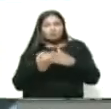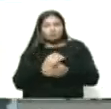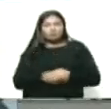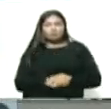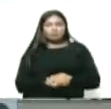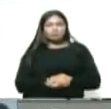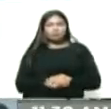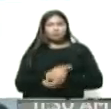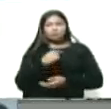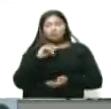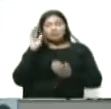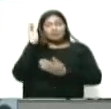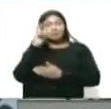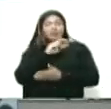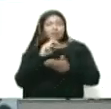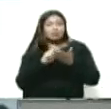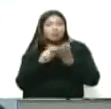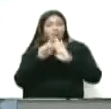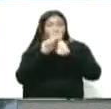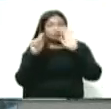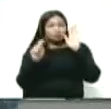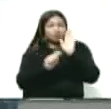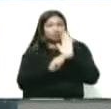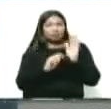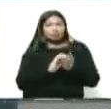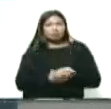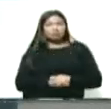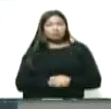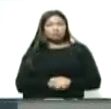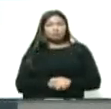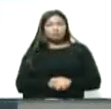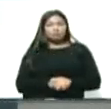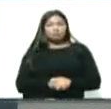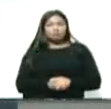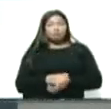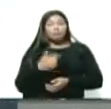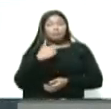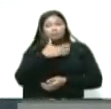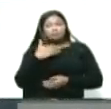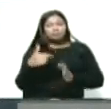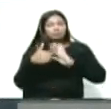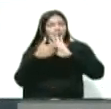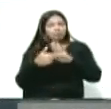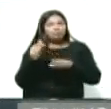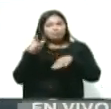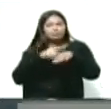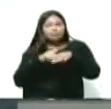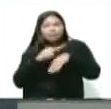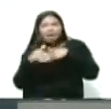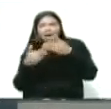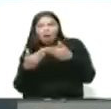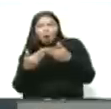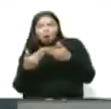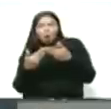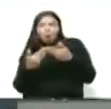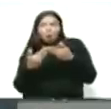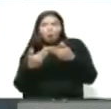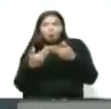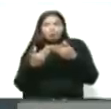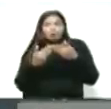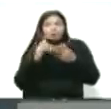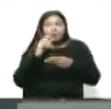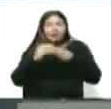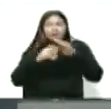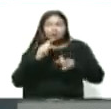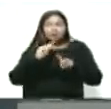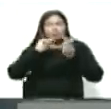por la Asamblea Nacional Constituyente. Yo quiero destacar que en ese tiempo hemos realizado importantes transformaciones que se suman